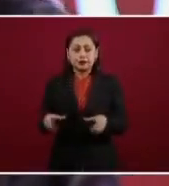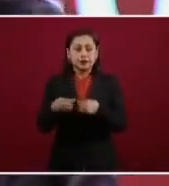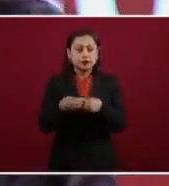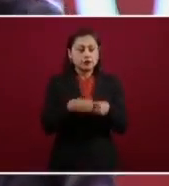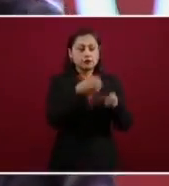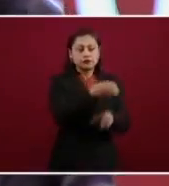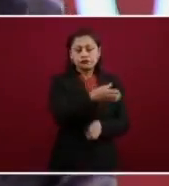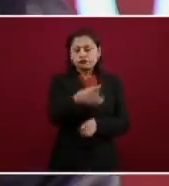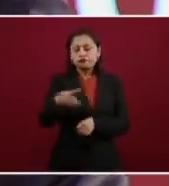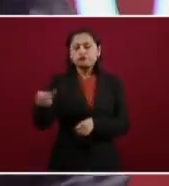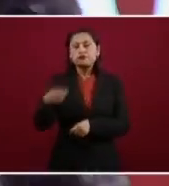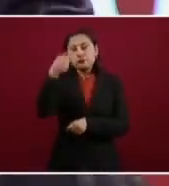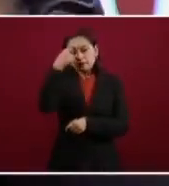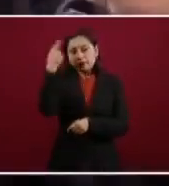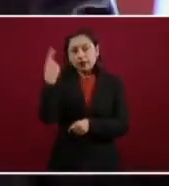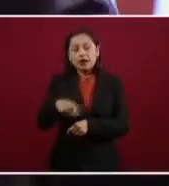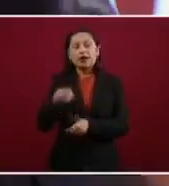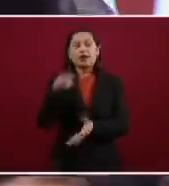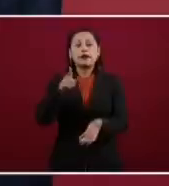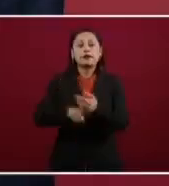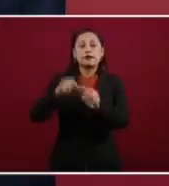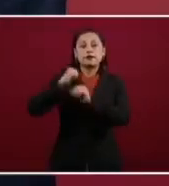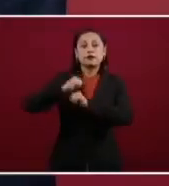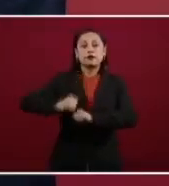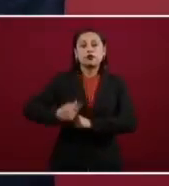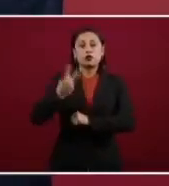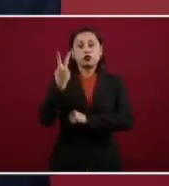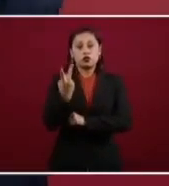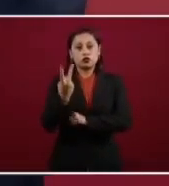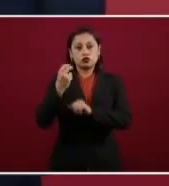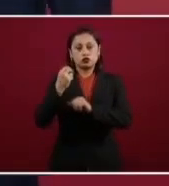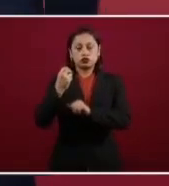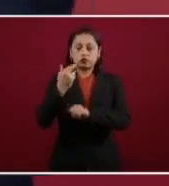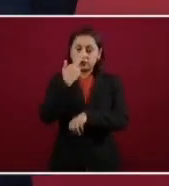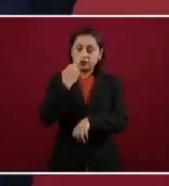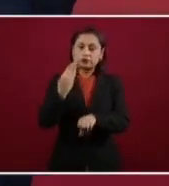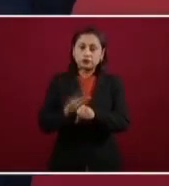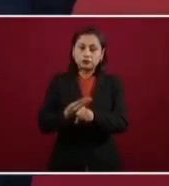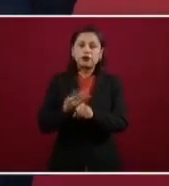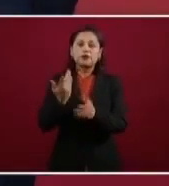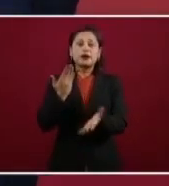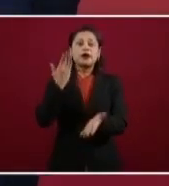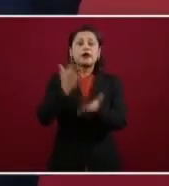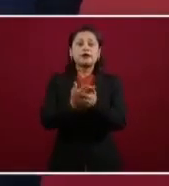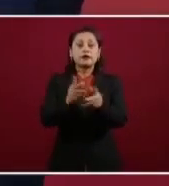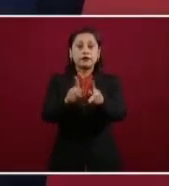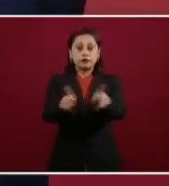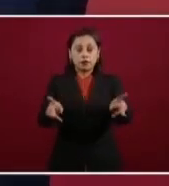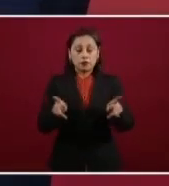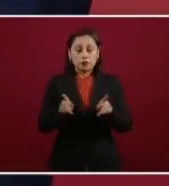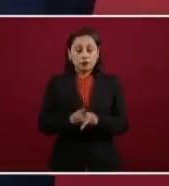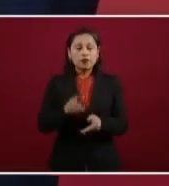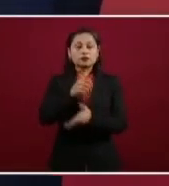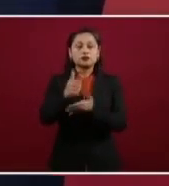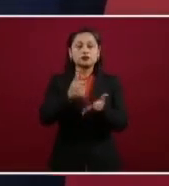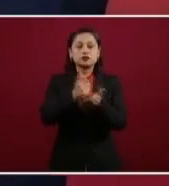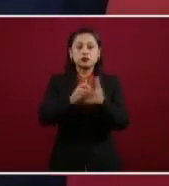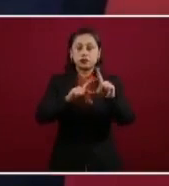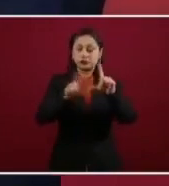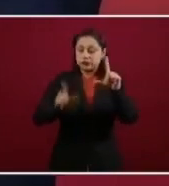cada brigada que estarán caminando por las zonas comerciales de las principales ciudades de nuestro país